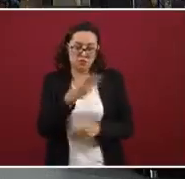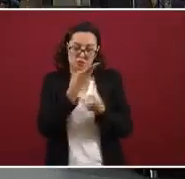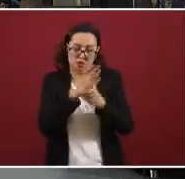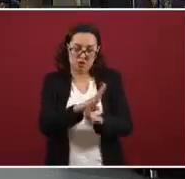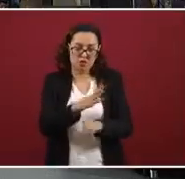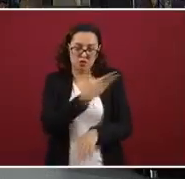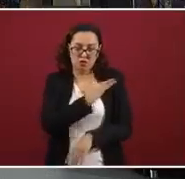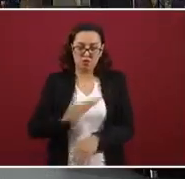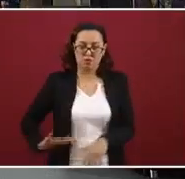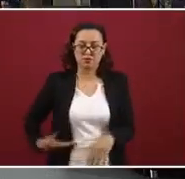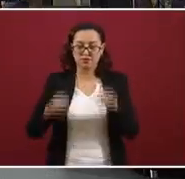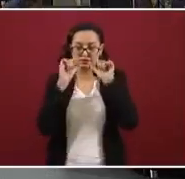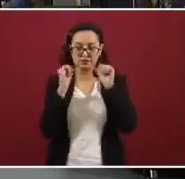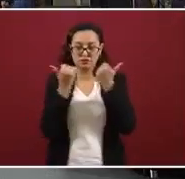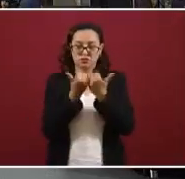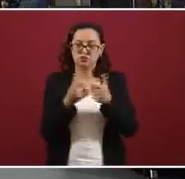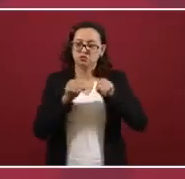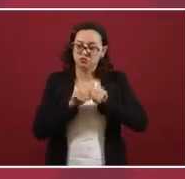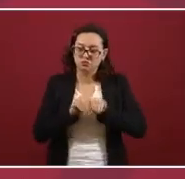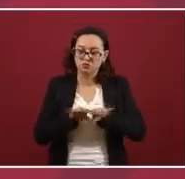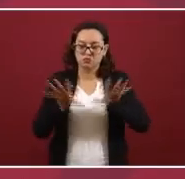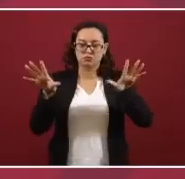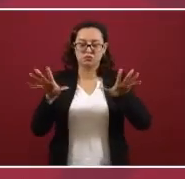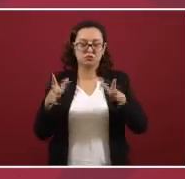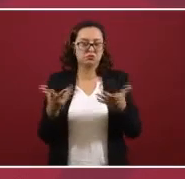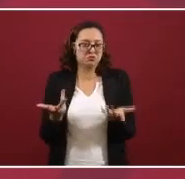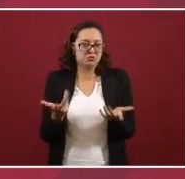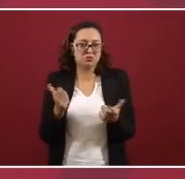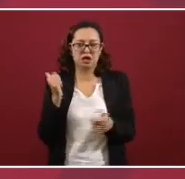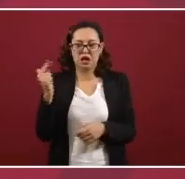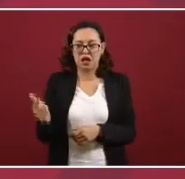pueda convocar a una rueda de prensa,